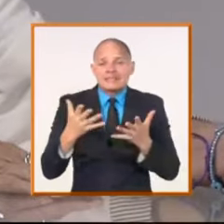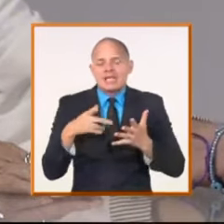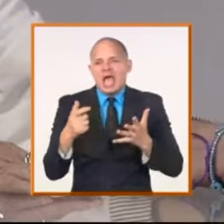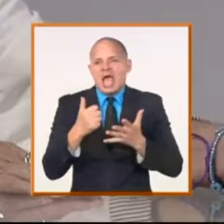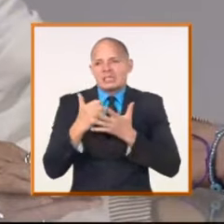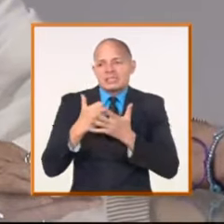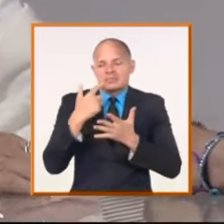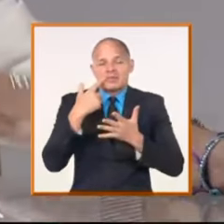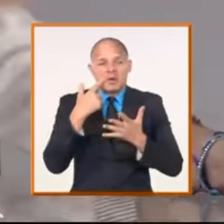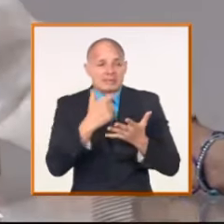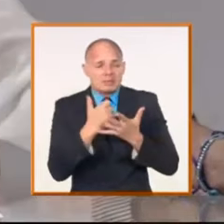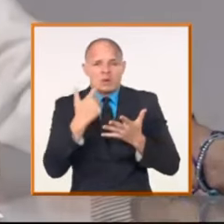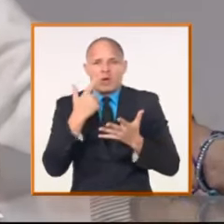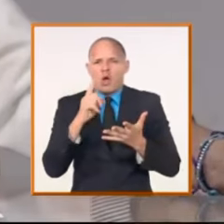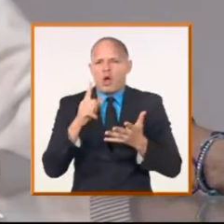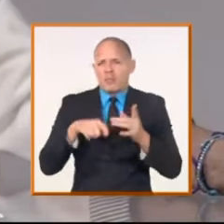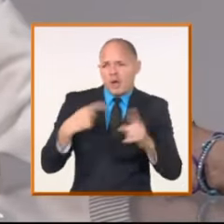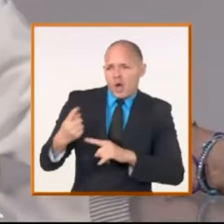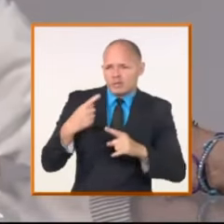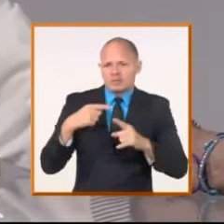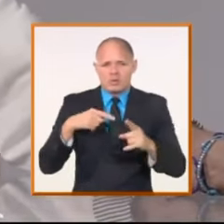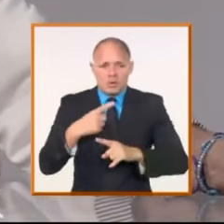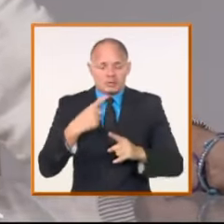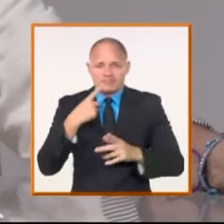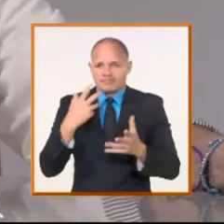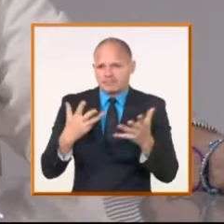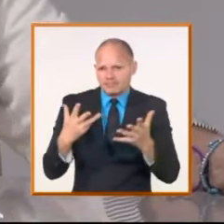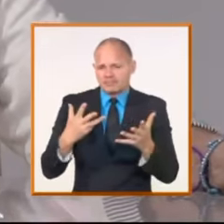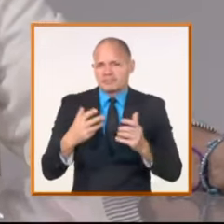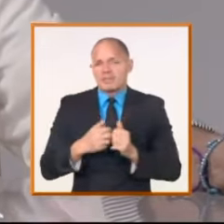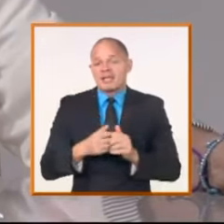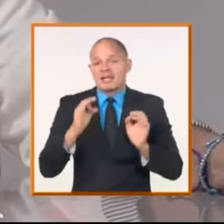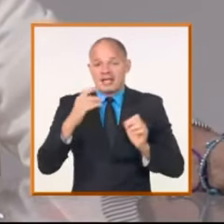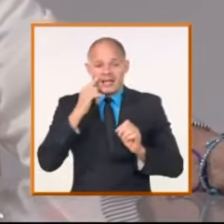momento es muy negativo para los palestinos. Para la región,